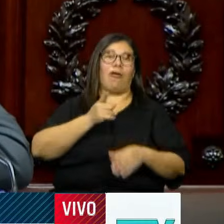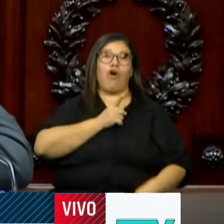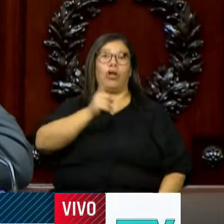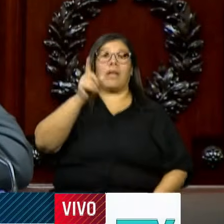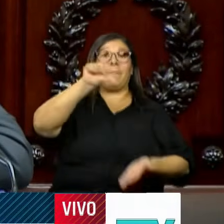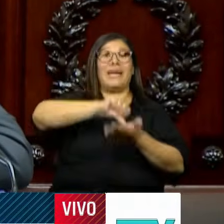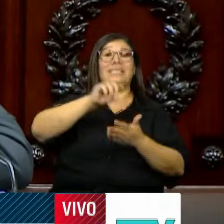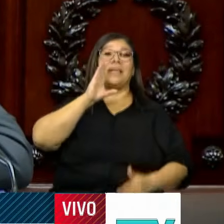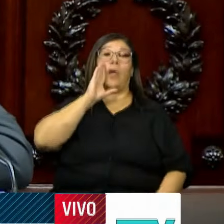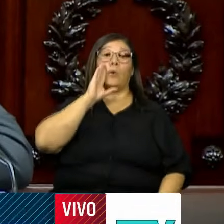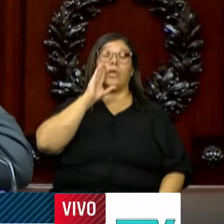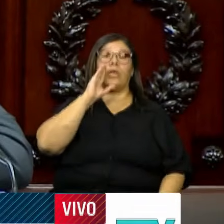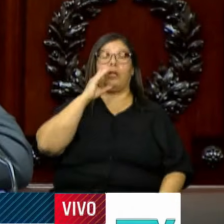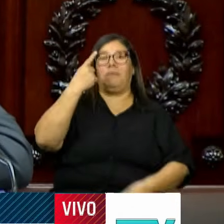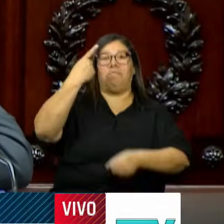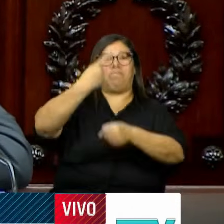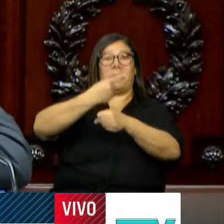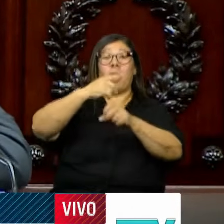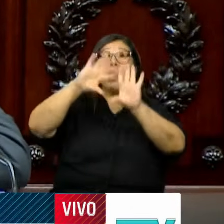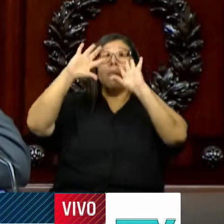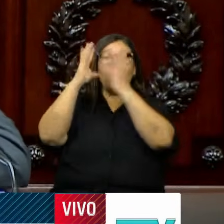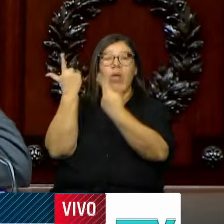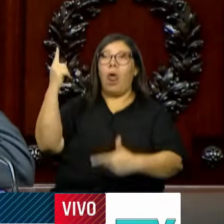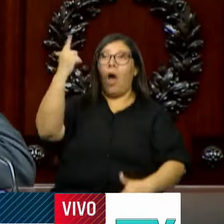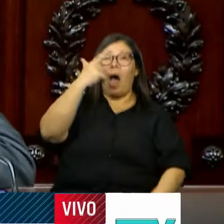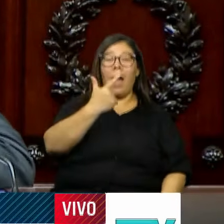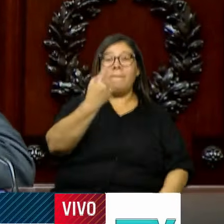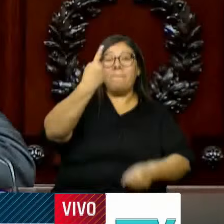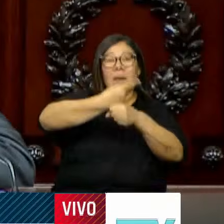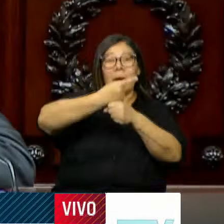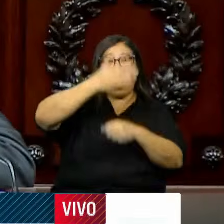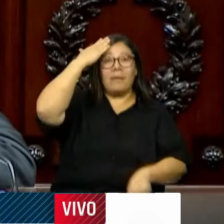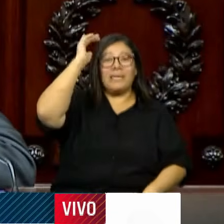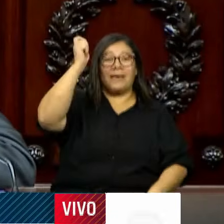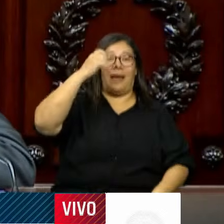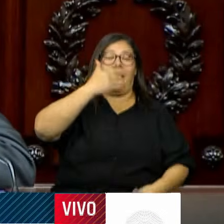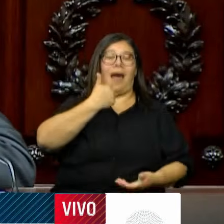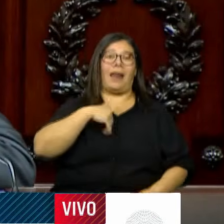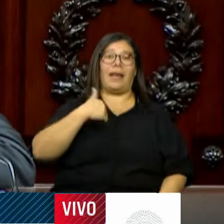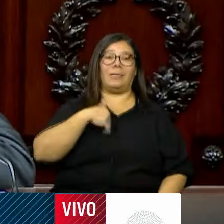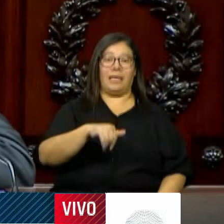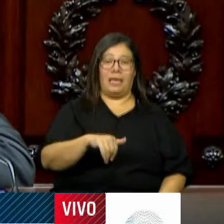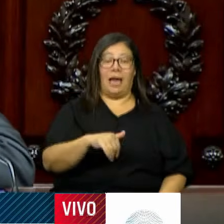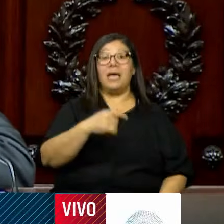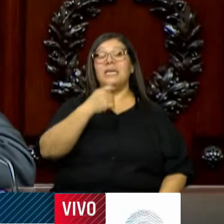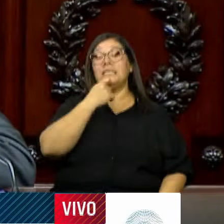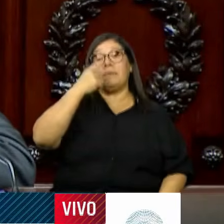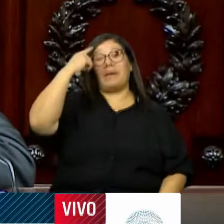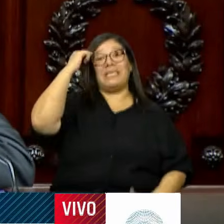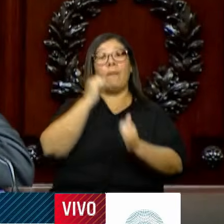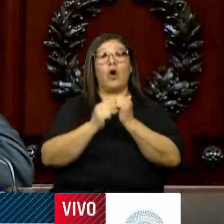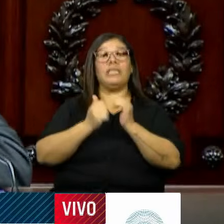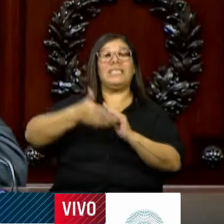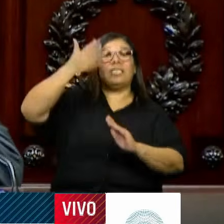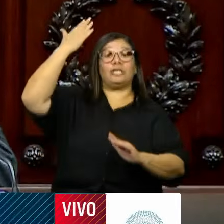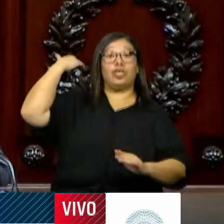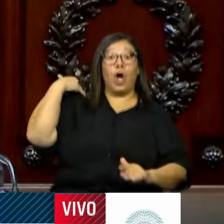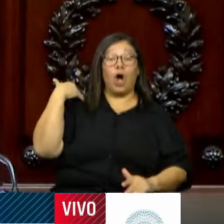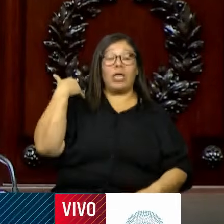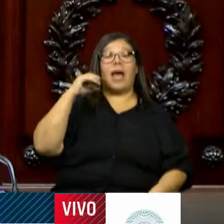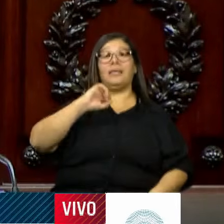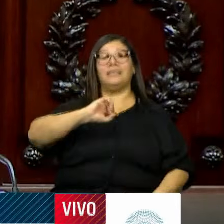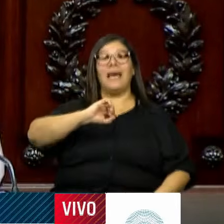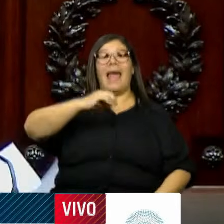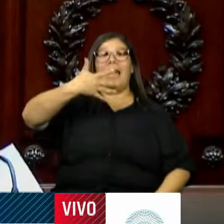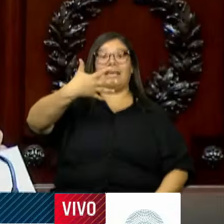el segundo en la historia teniendo en cuenta todas las jurisdicciones y el quinto más grande de la historia si se tienen en cuenta los